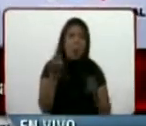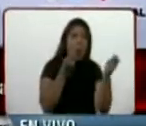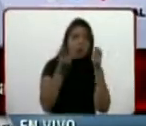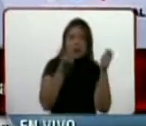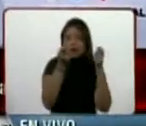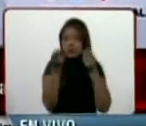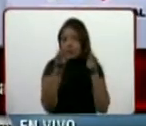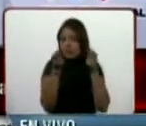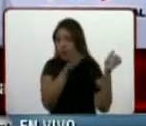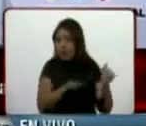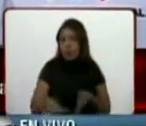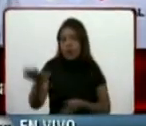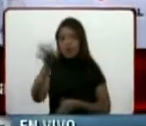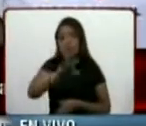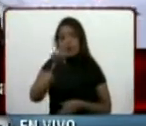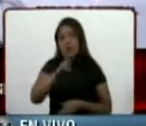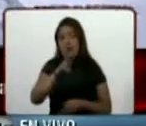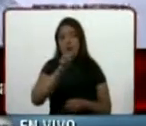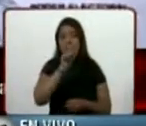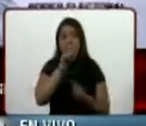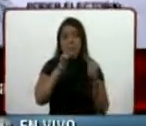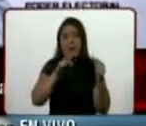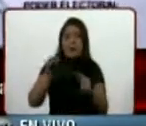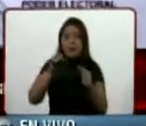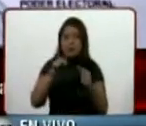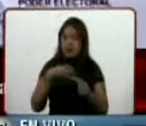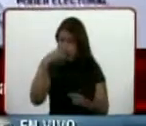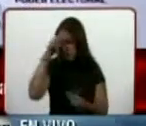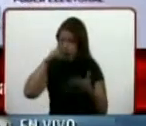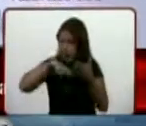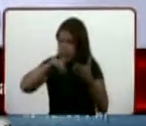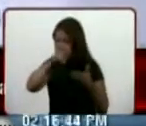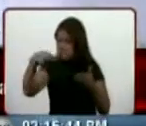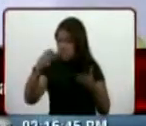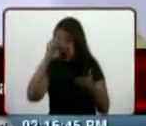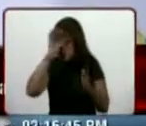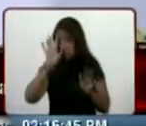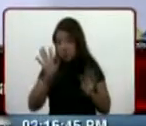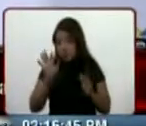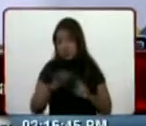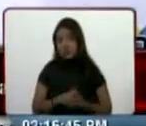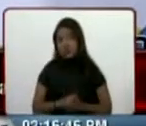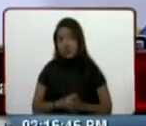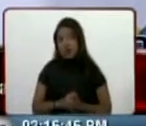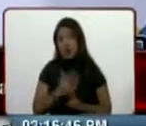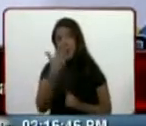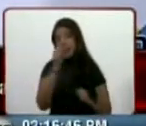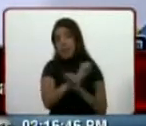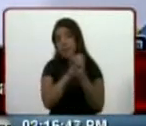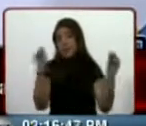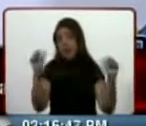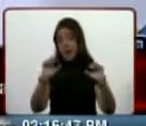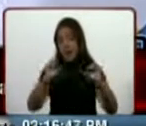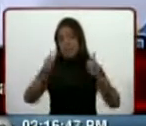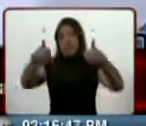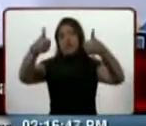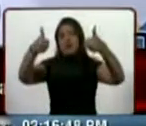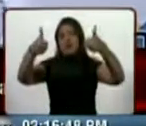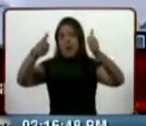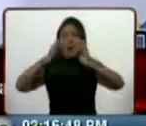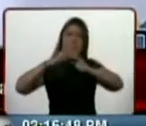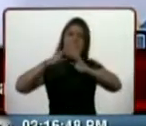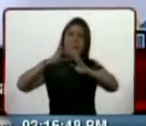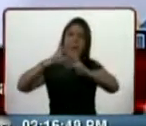país, mandando algunos Twitter, no sé si los vieron. A las 3 de la mañana cuando arrancó el estruendo de la